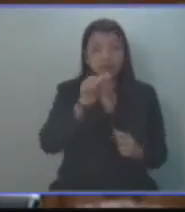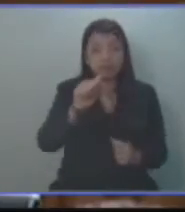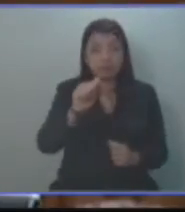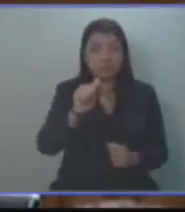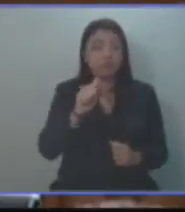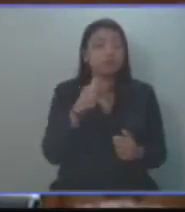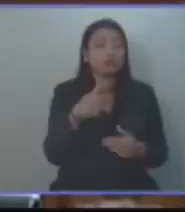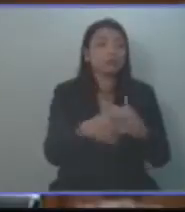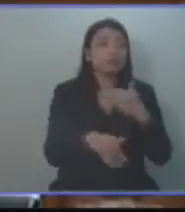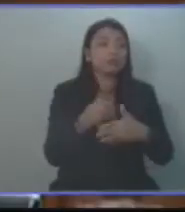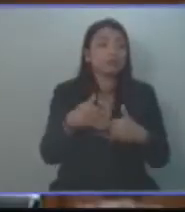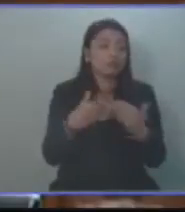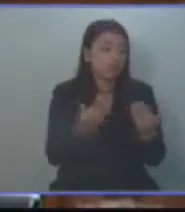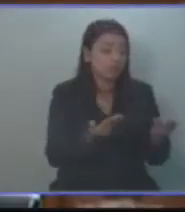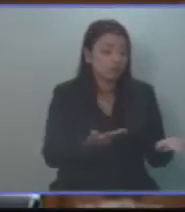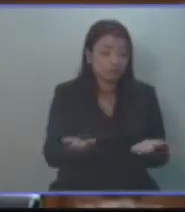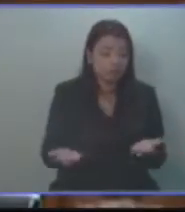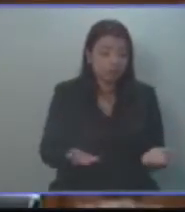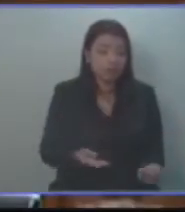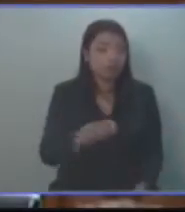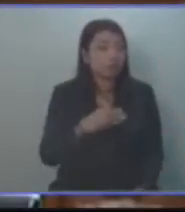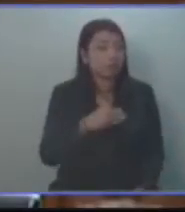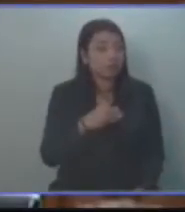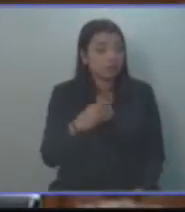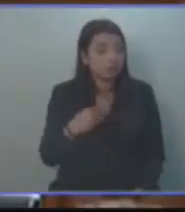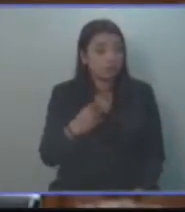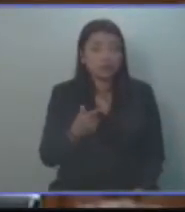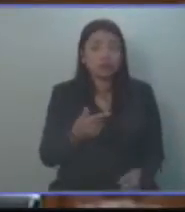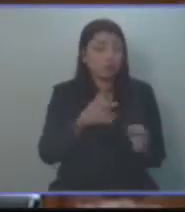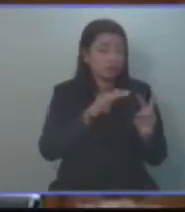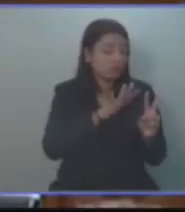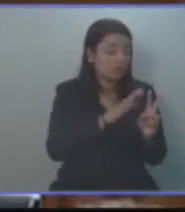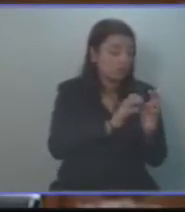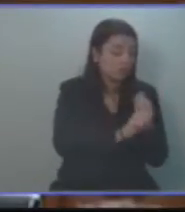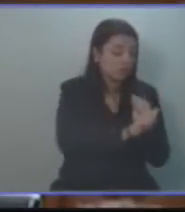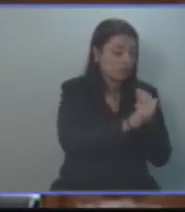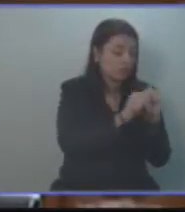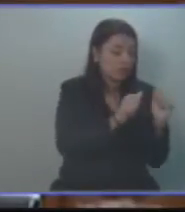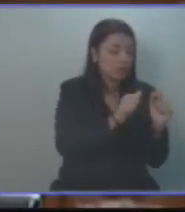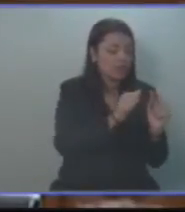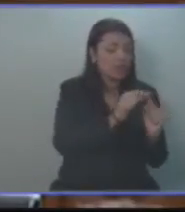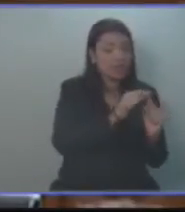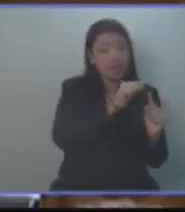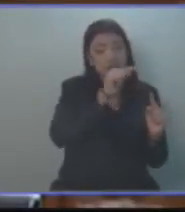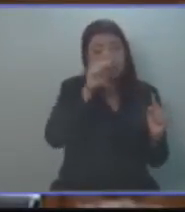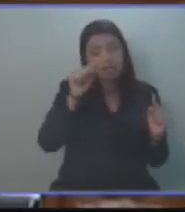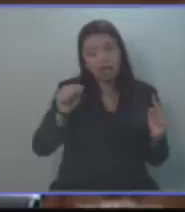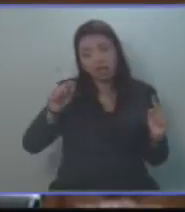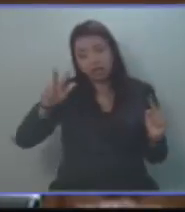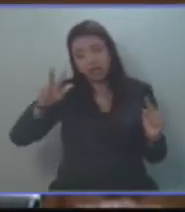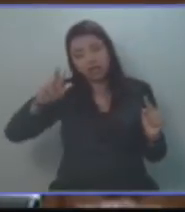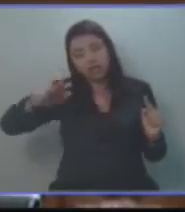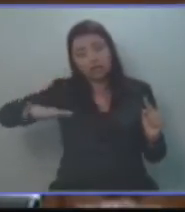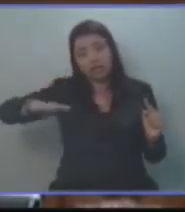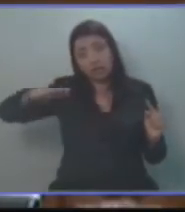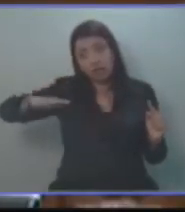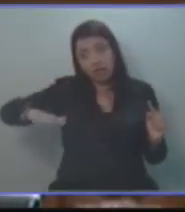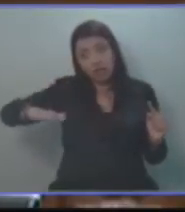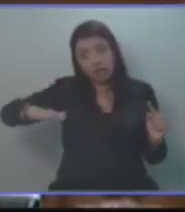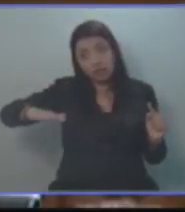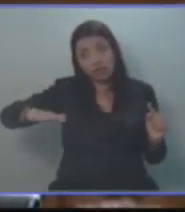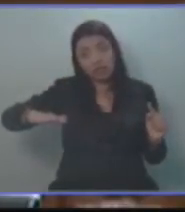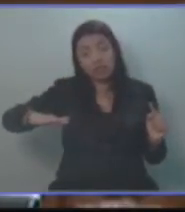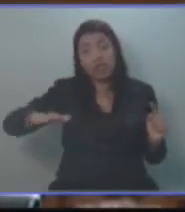La jornada de servicios médico-asistenciales será de 7 de la mañana a las 15 horas. Cuando realice